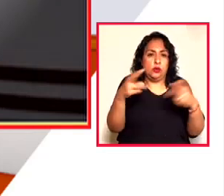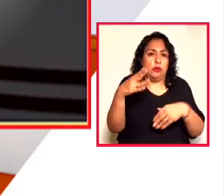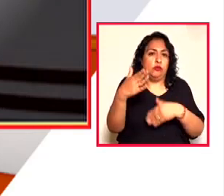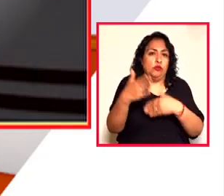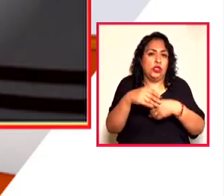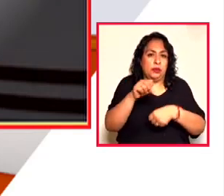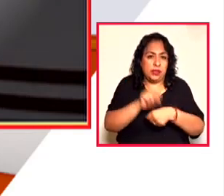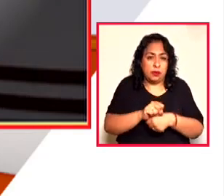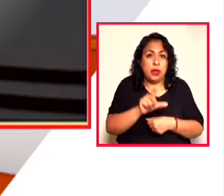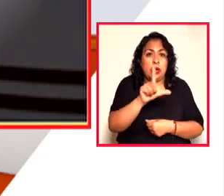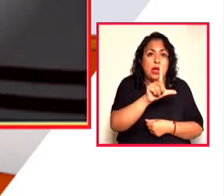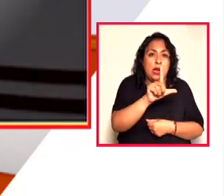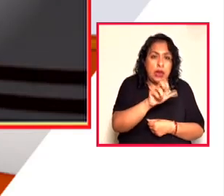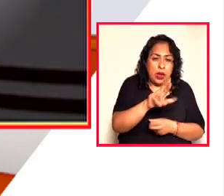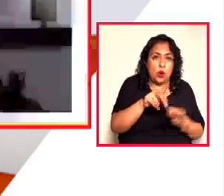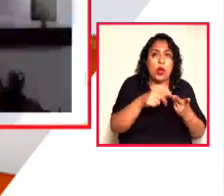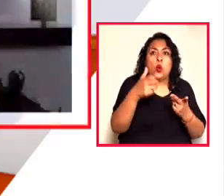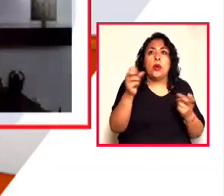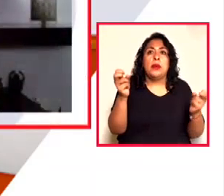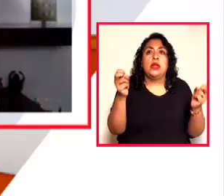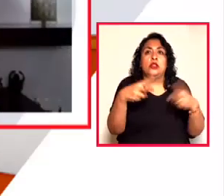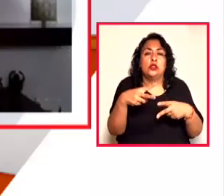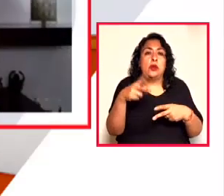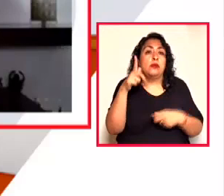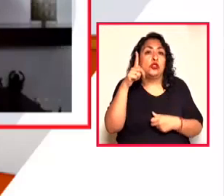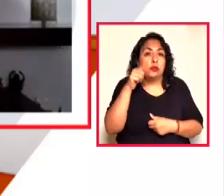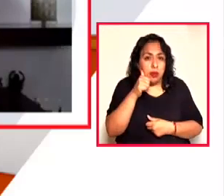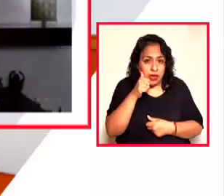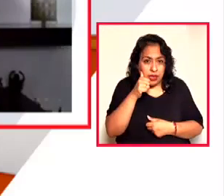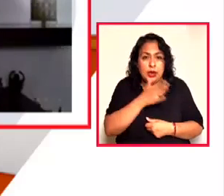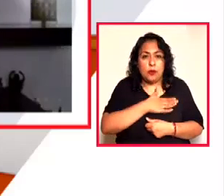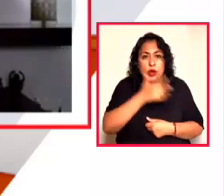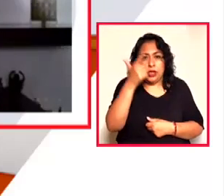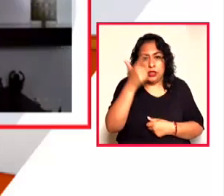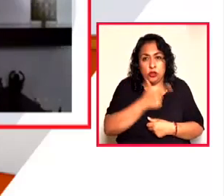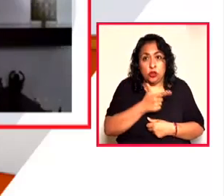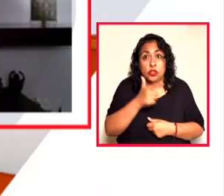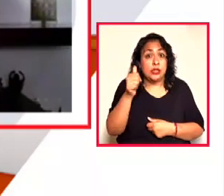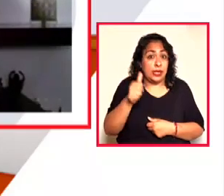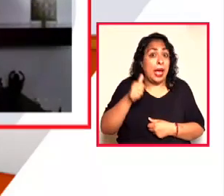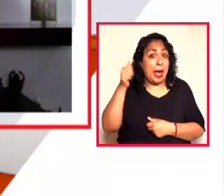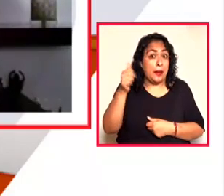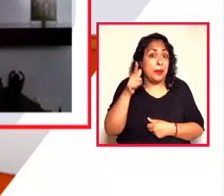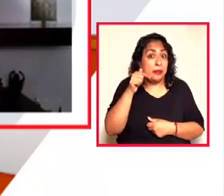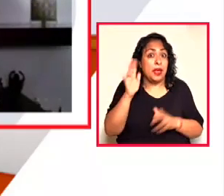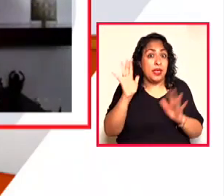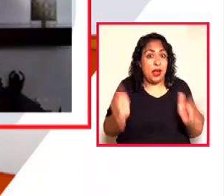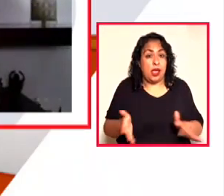Laura Weinmann, muchísimas gracias. Nos vemos el día de mañana. Muy buenas noches. Ya en abril, nos vemos mañana.